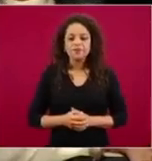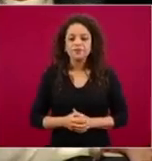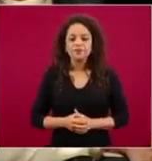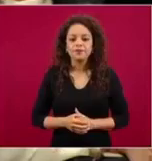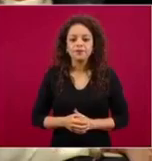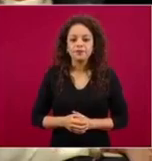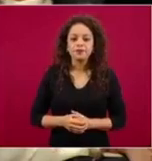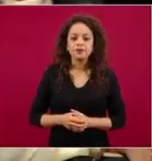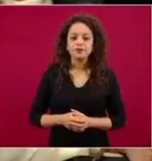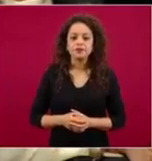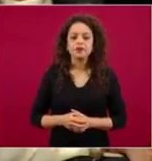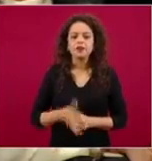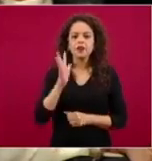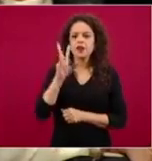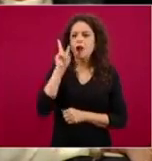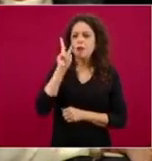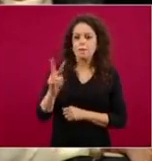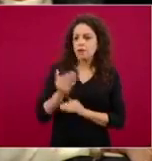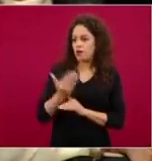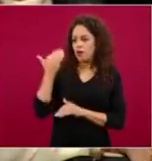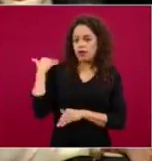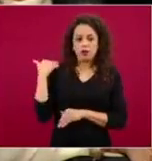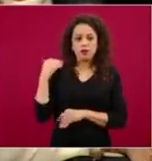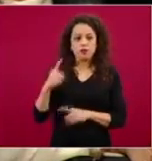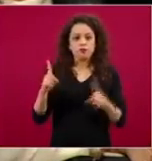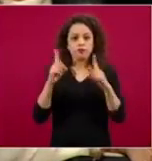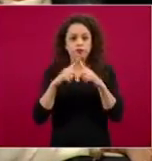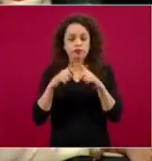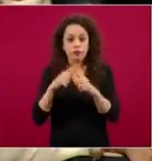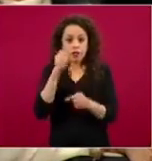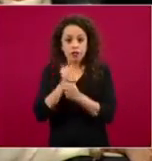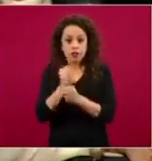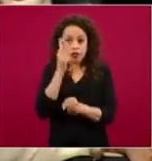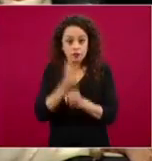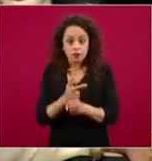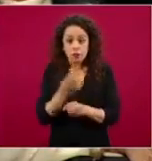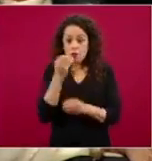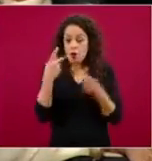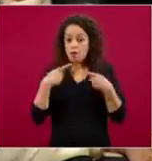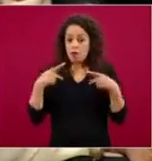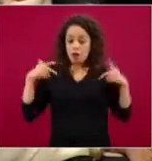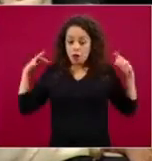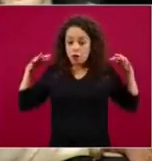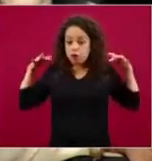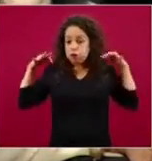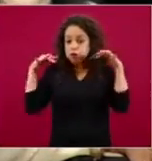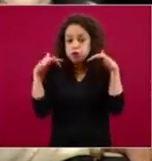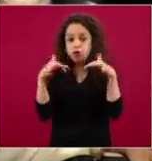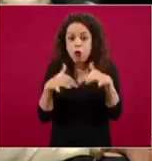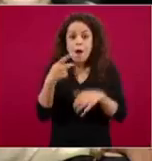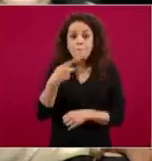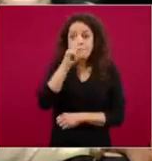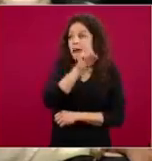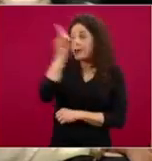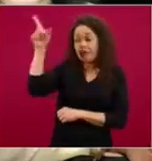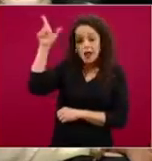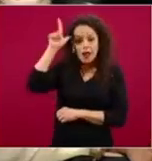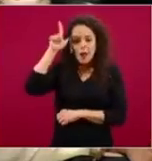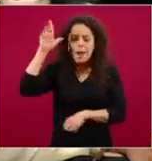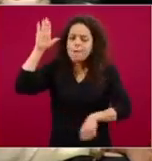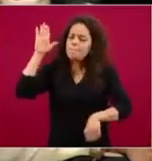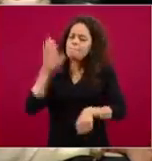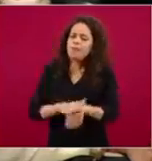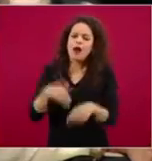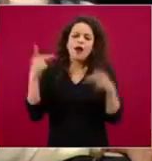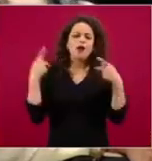de la iglesia de San Hipólito, que se reunió mucha gente. Sin embargo, en la Basílica es muchísima más gente la que llega a